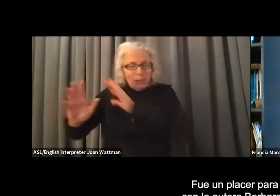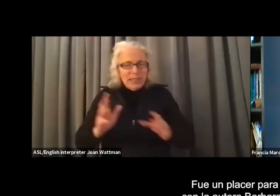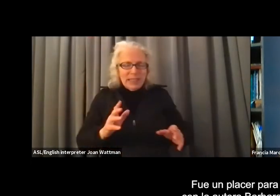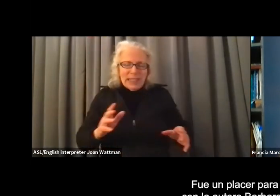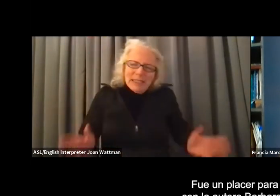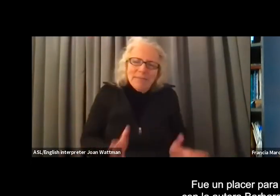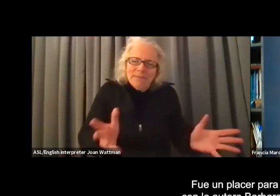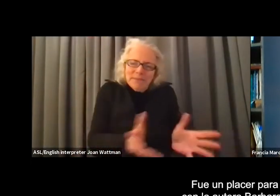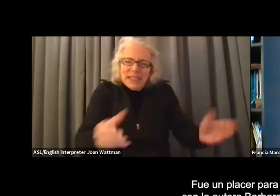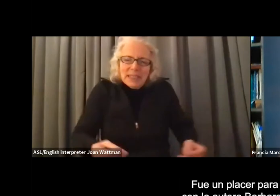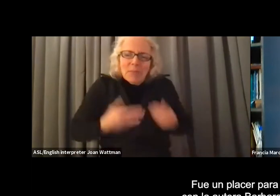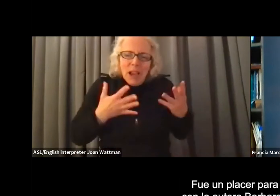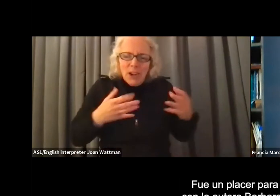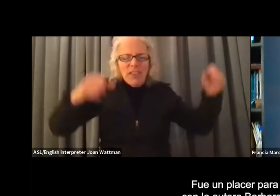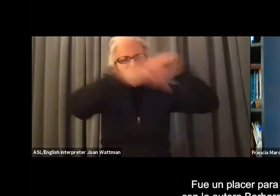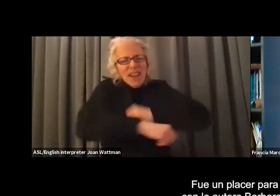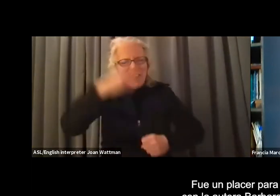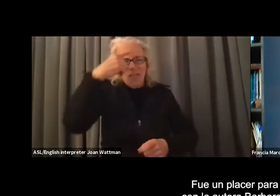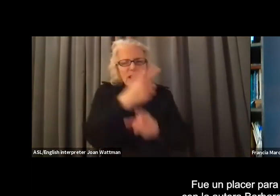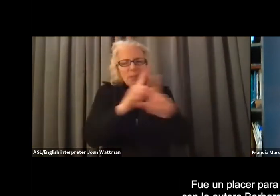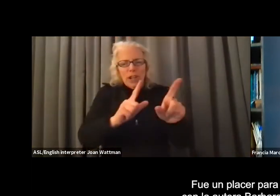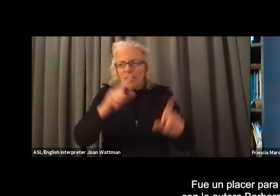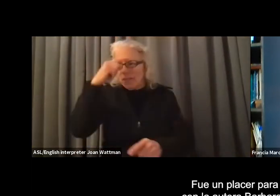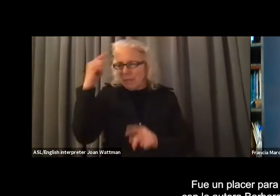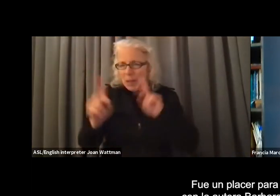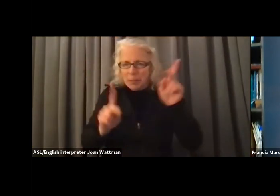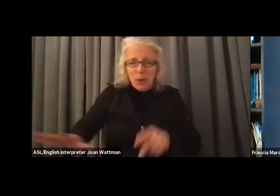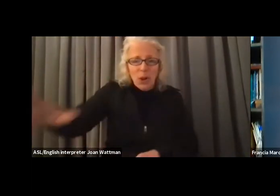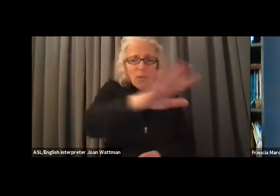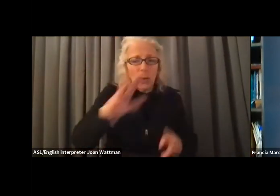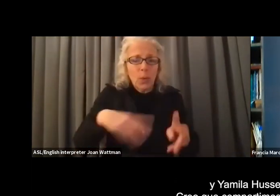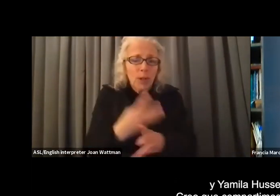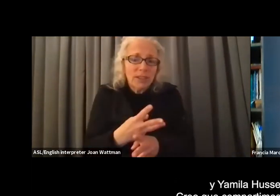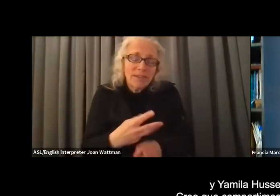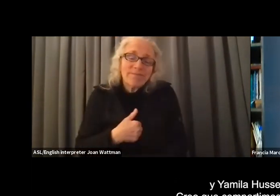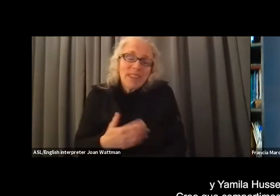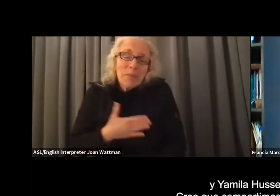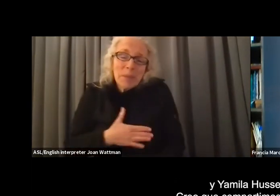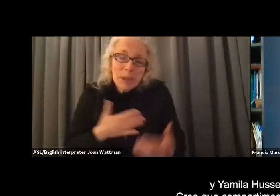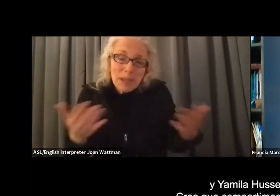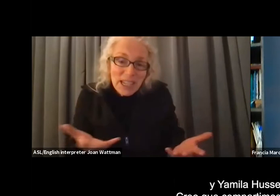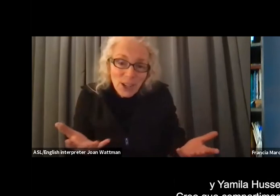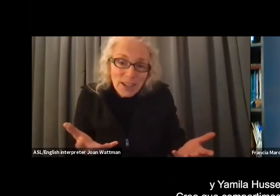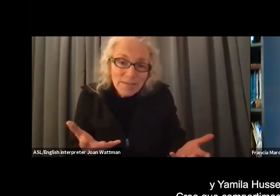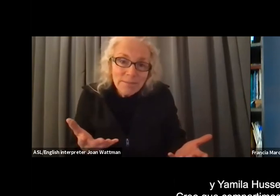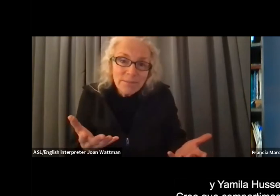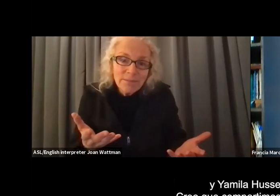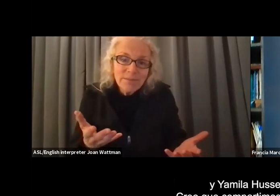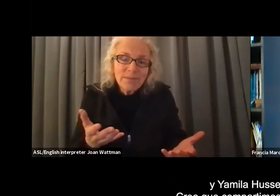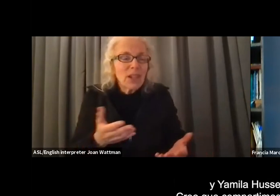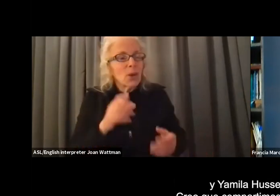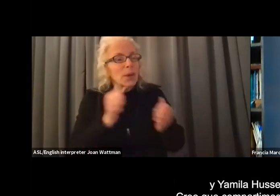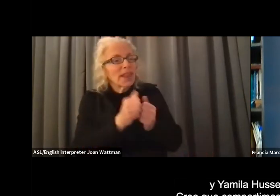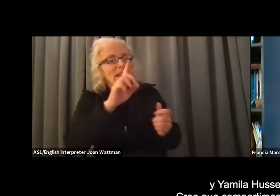Para mí un placer estar con la doctora Bárbara Rambi y con Yamila Hussein. Yo creo